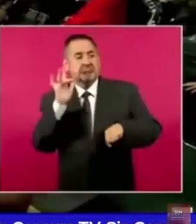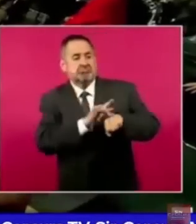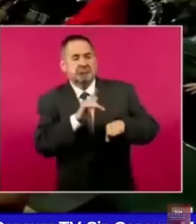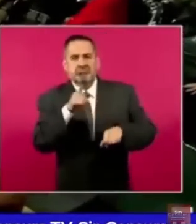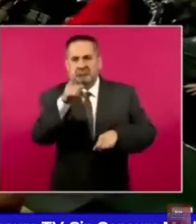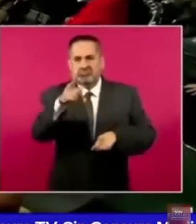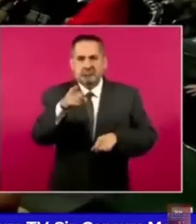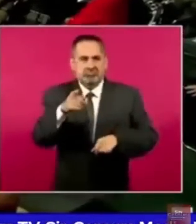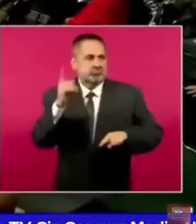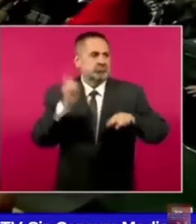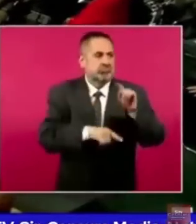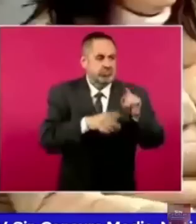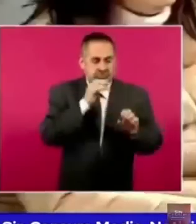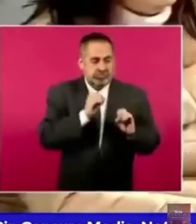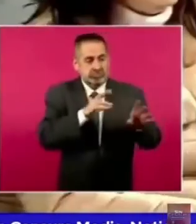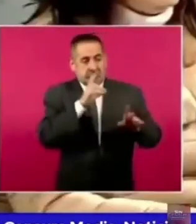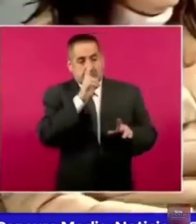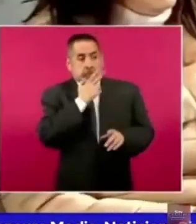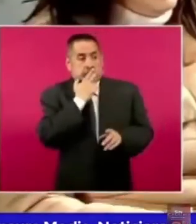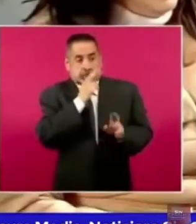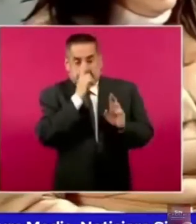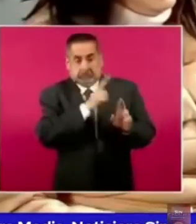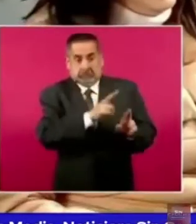su administración.